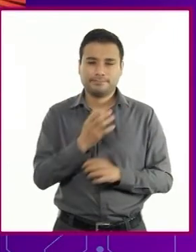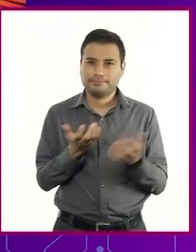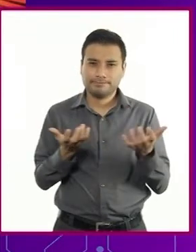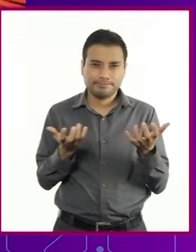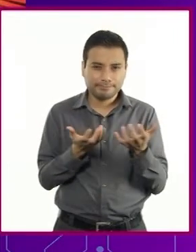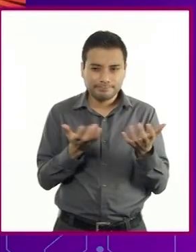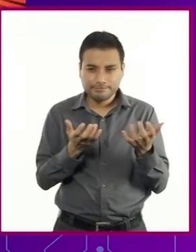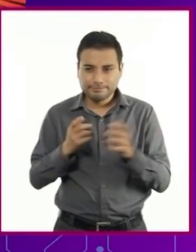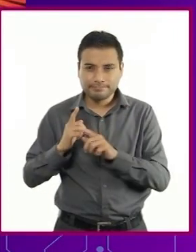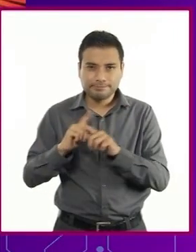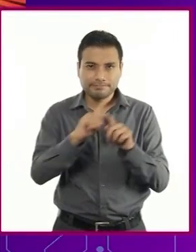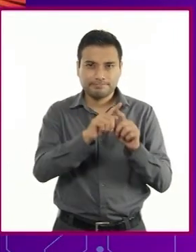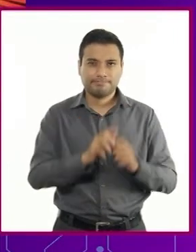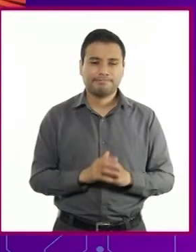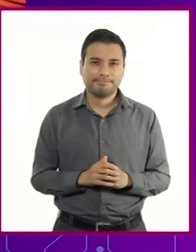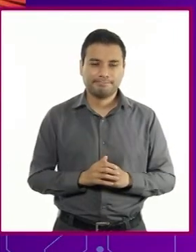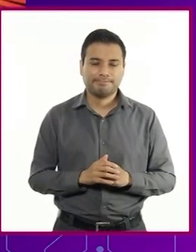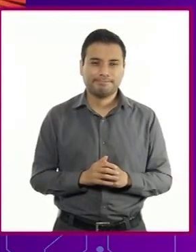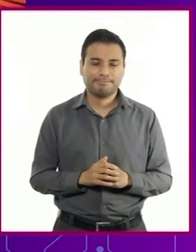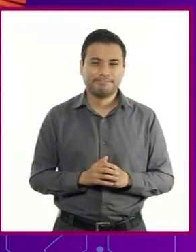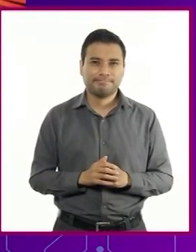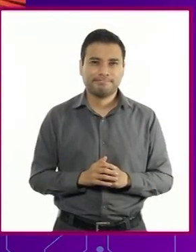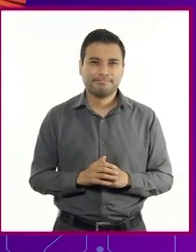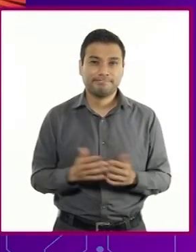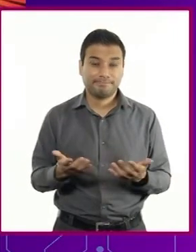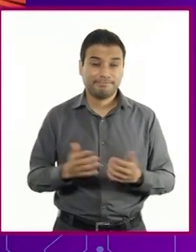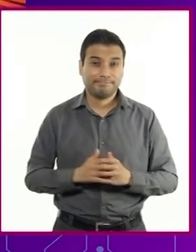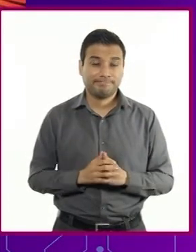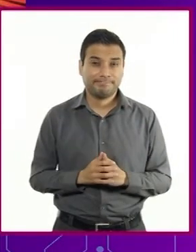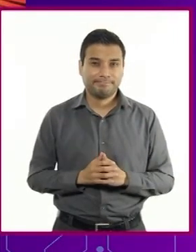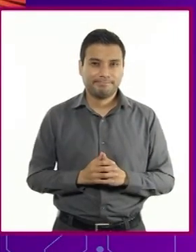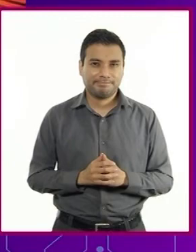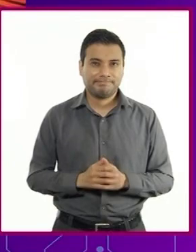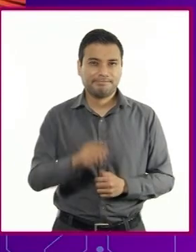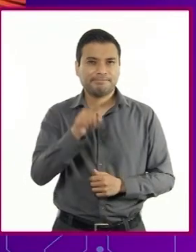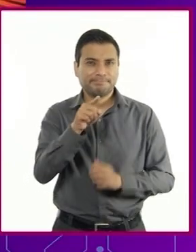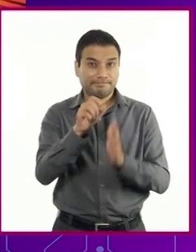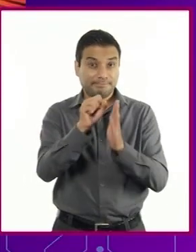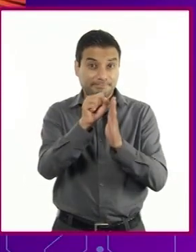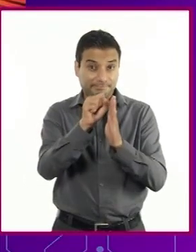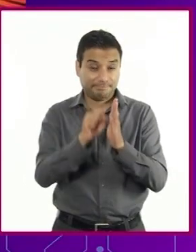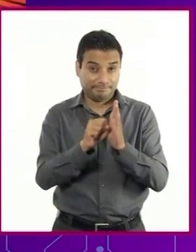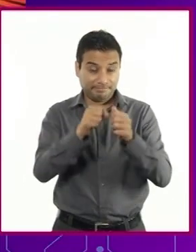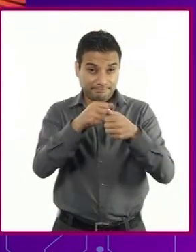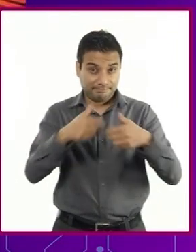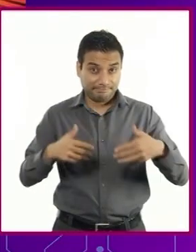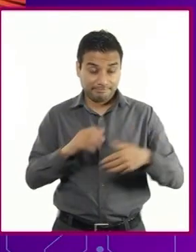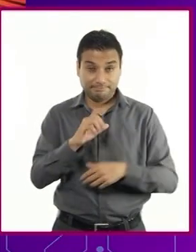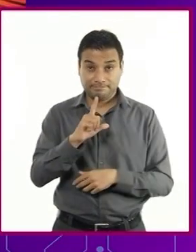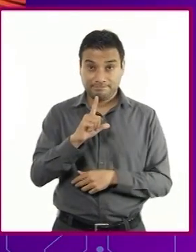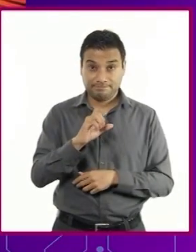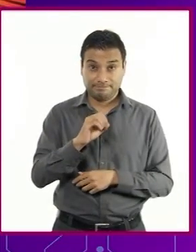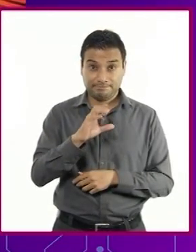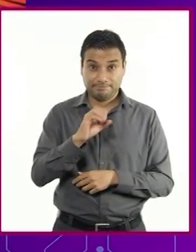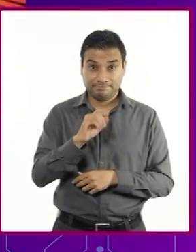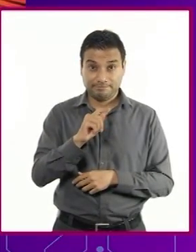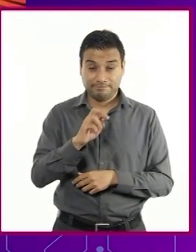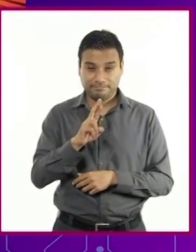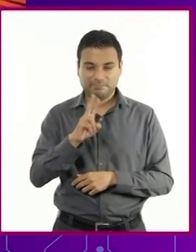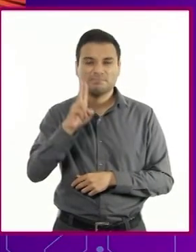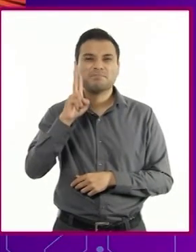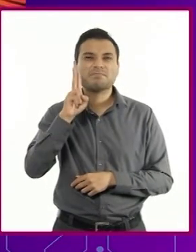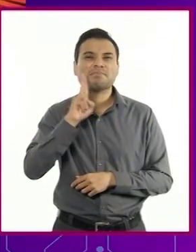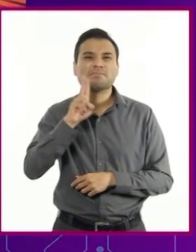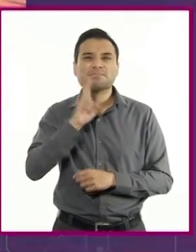actividades que tanto te gustan. Y para poner a prueba tu sistema locomotor, ¿están listas y listos para